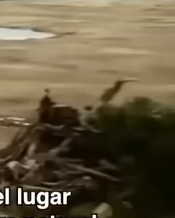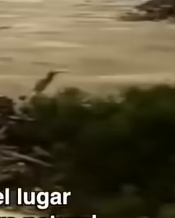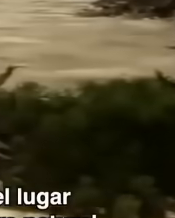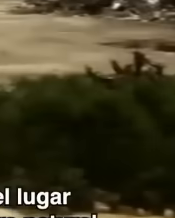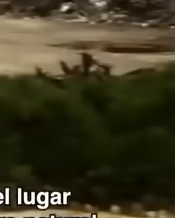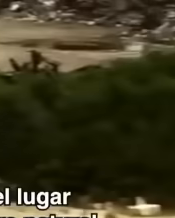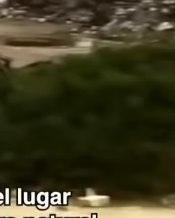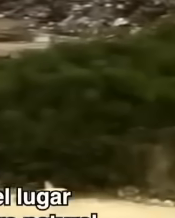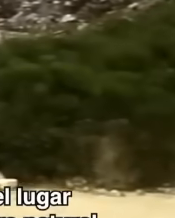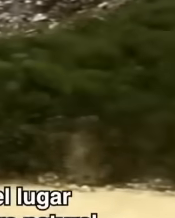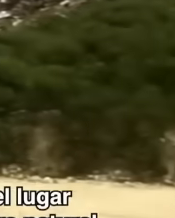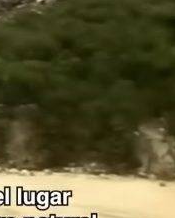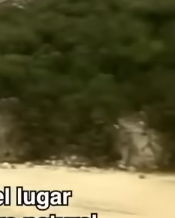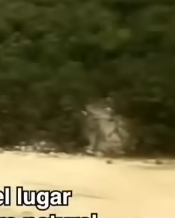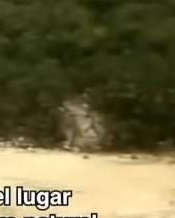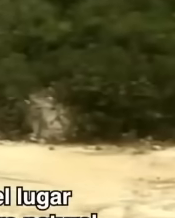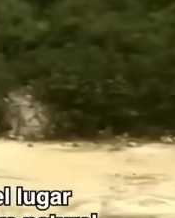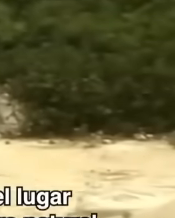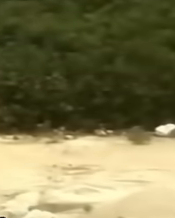Nadie